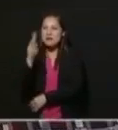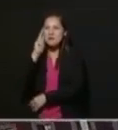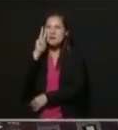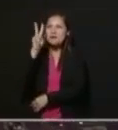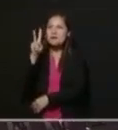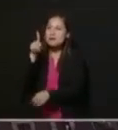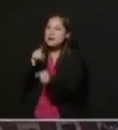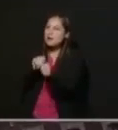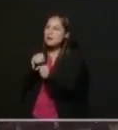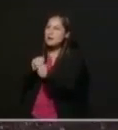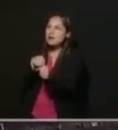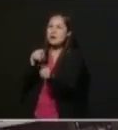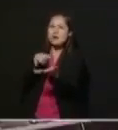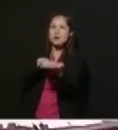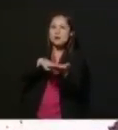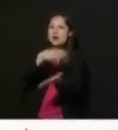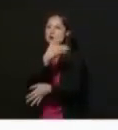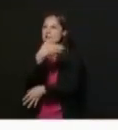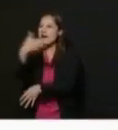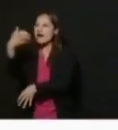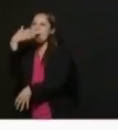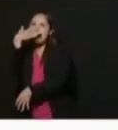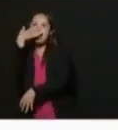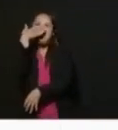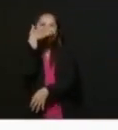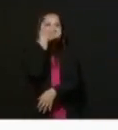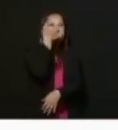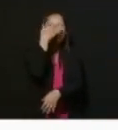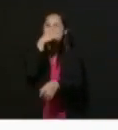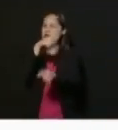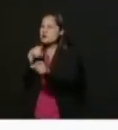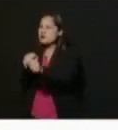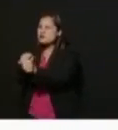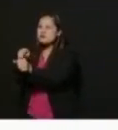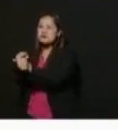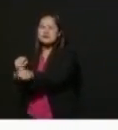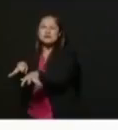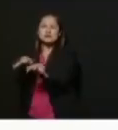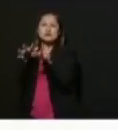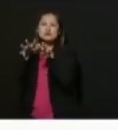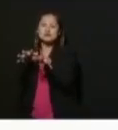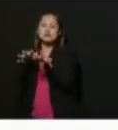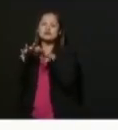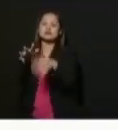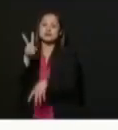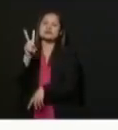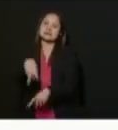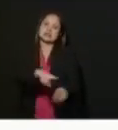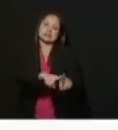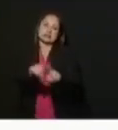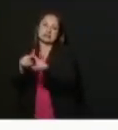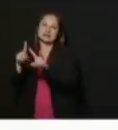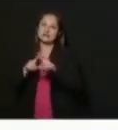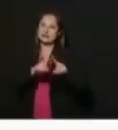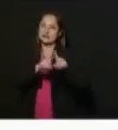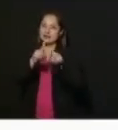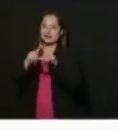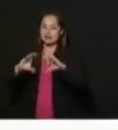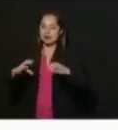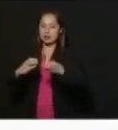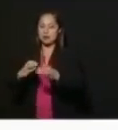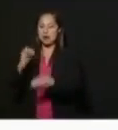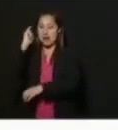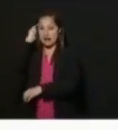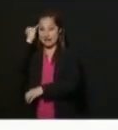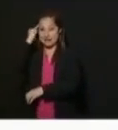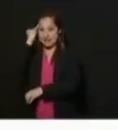campo, de los colores de las flores. Es la diversidad. Claro. Y no pienso al respecto, claro, de las ceremonias indígenas. Deberíamos de acudir